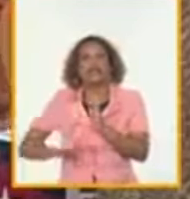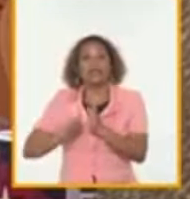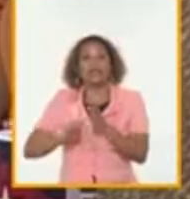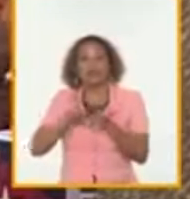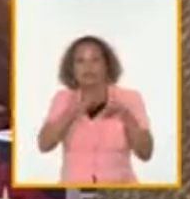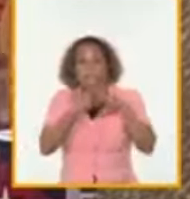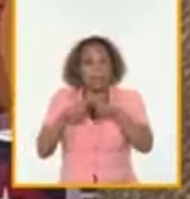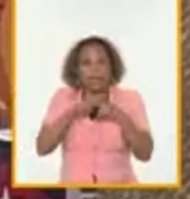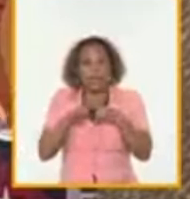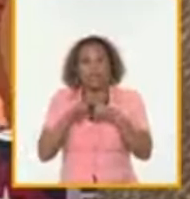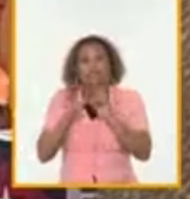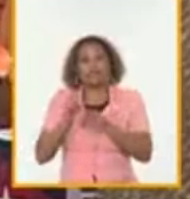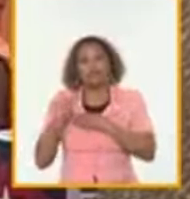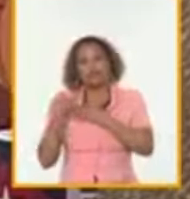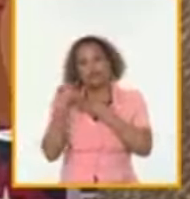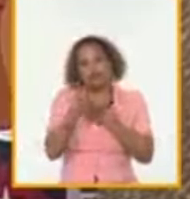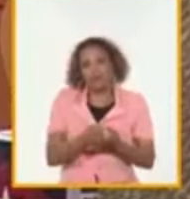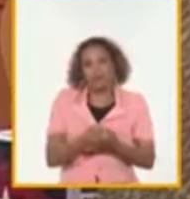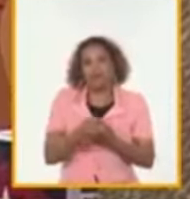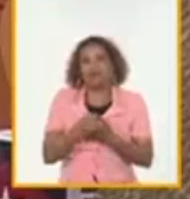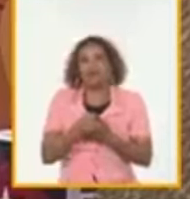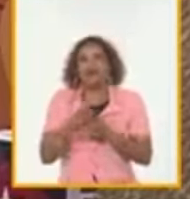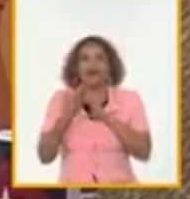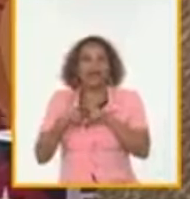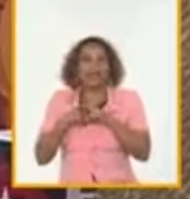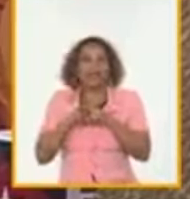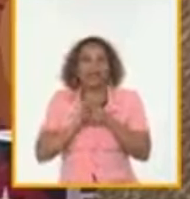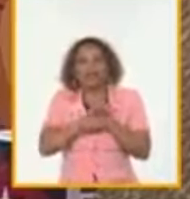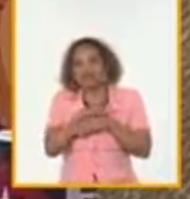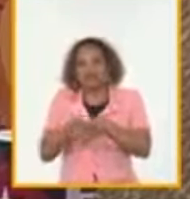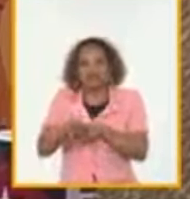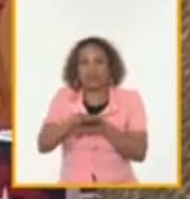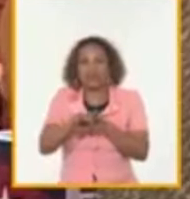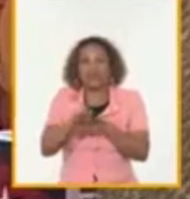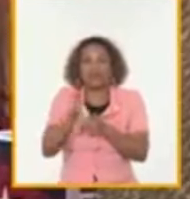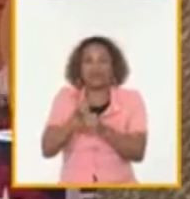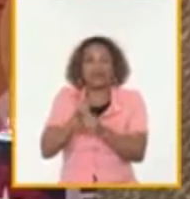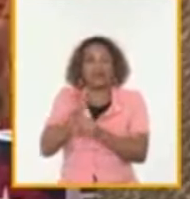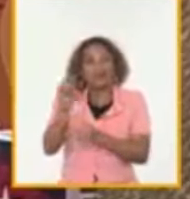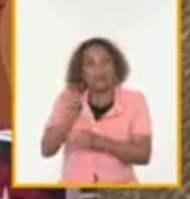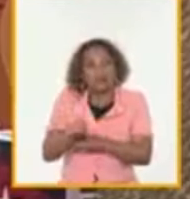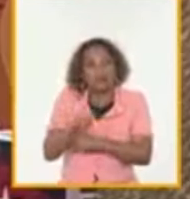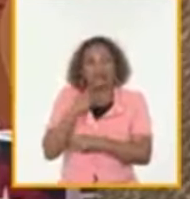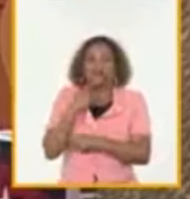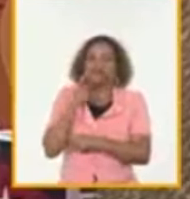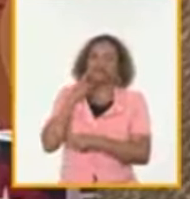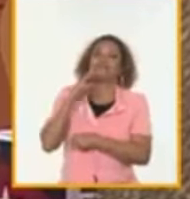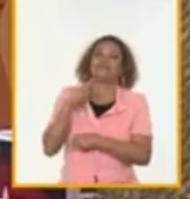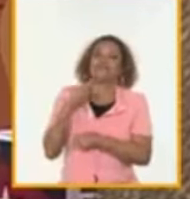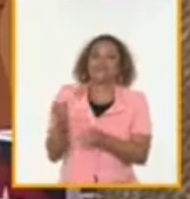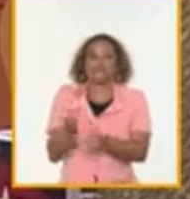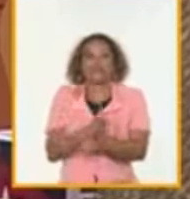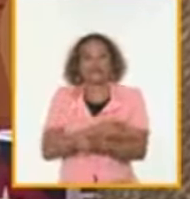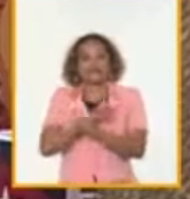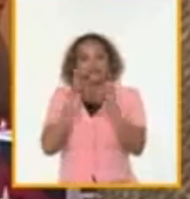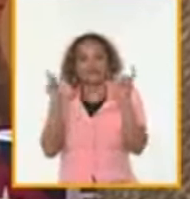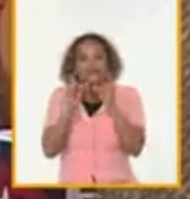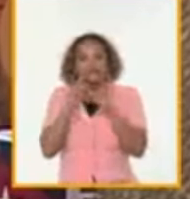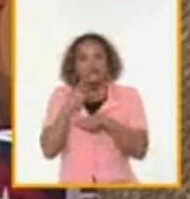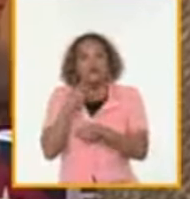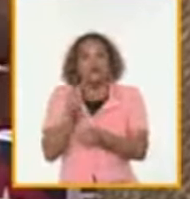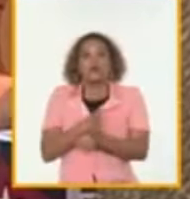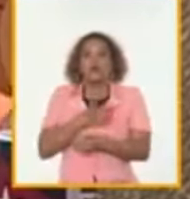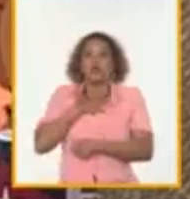acompañándonos en la supresión de salidero Esos trabajadores y realmente uno se regocija Cuando lo cuando los menciona porque